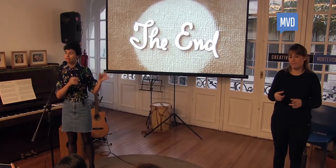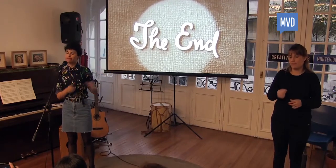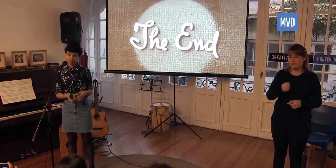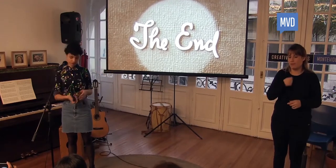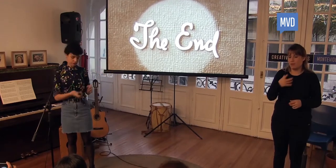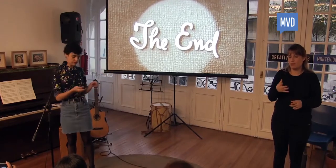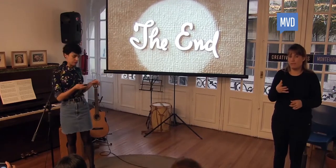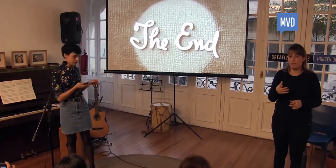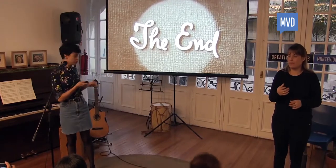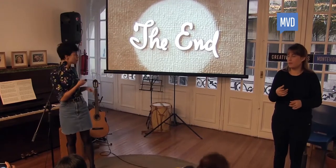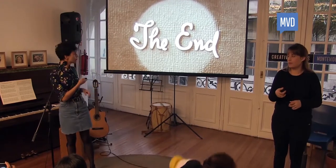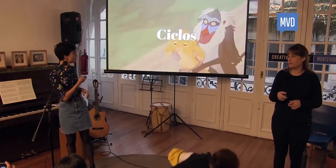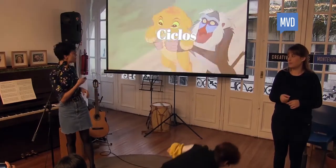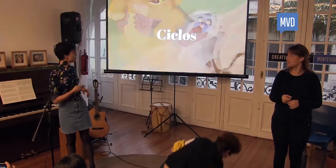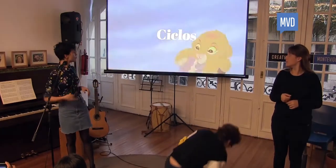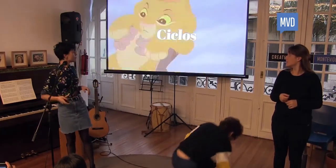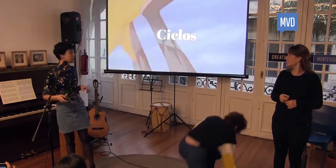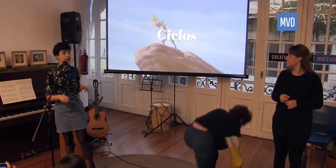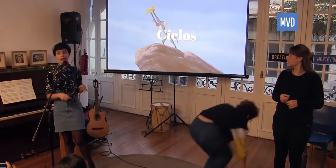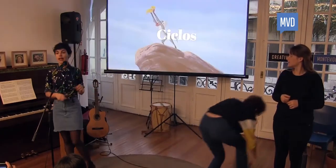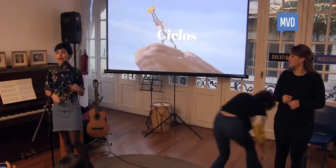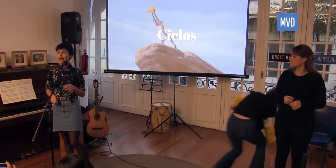eso perdure.